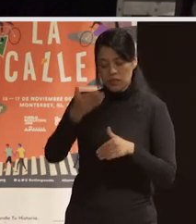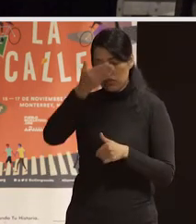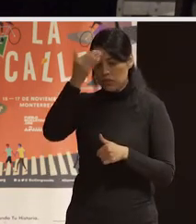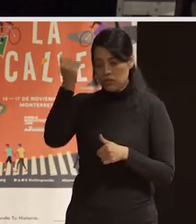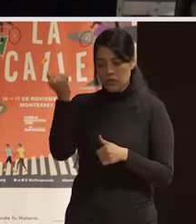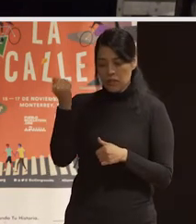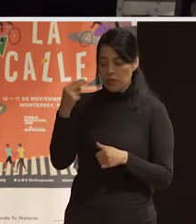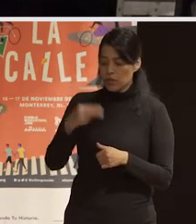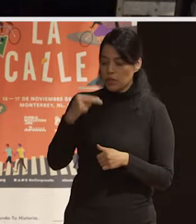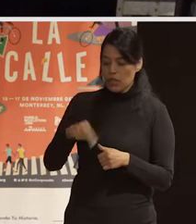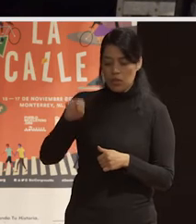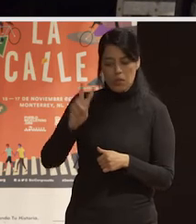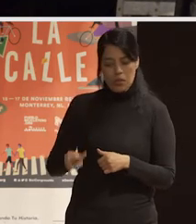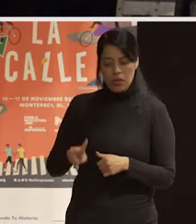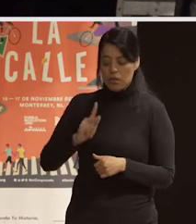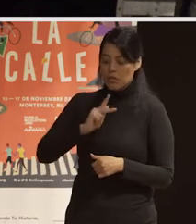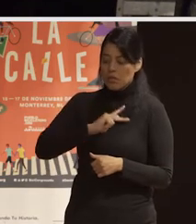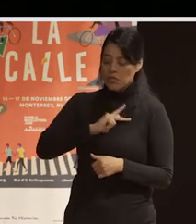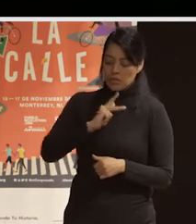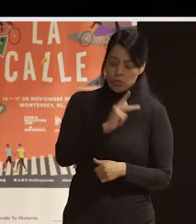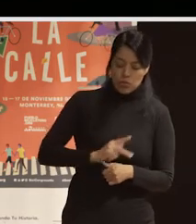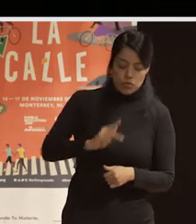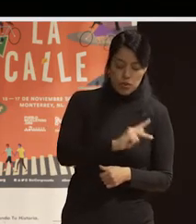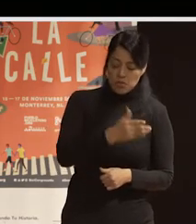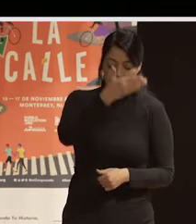nombres que ellos usaron para sus propios pueblos